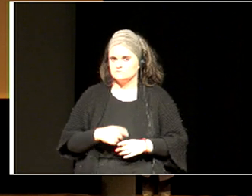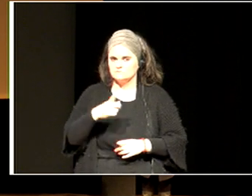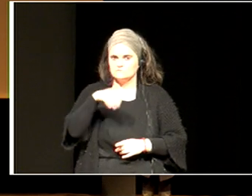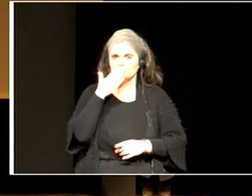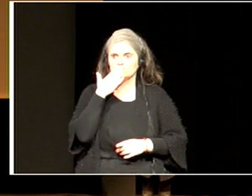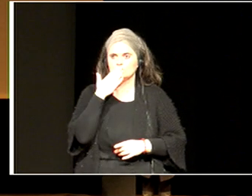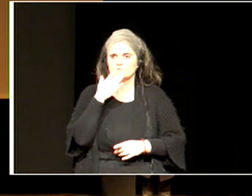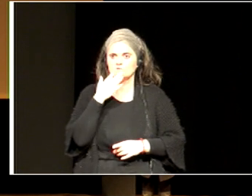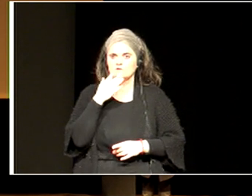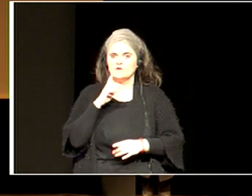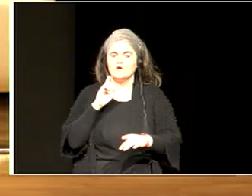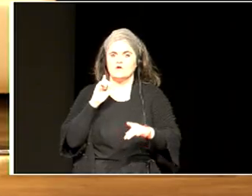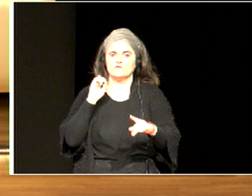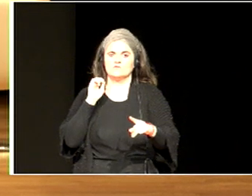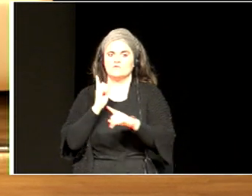homofobia